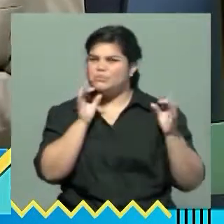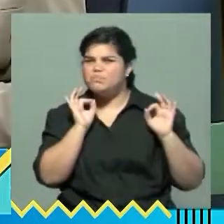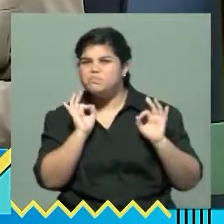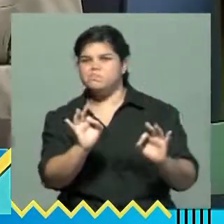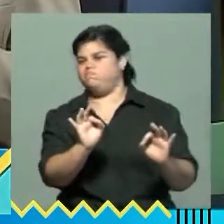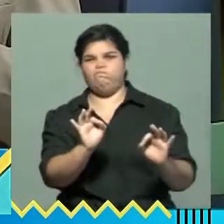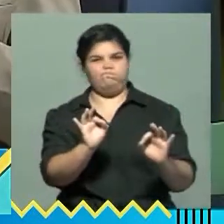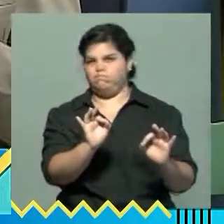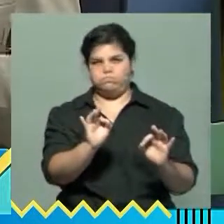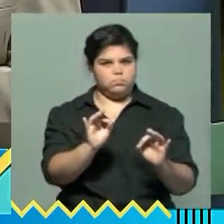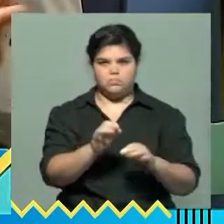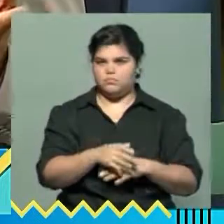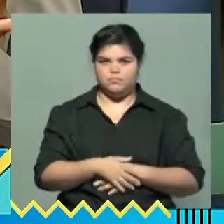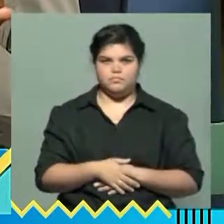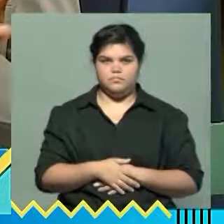en realidad